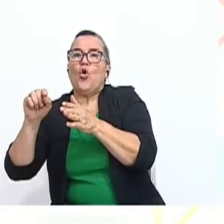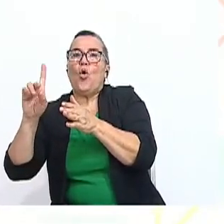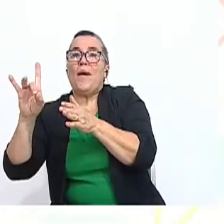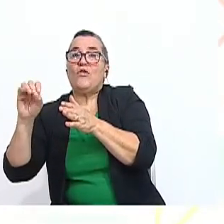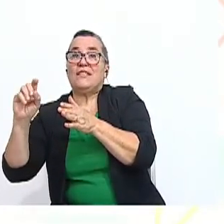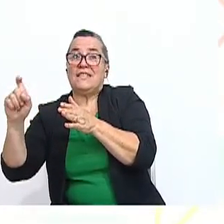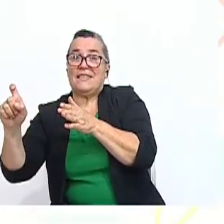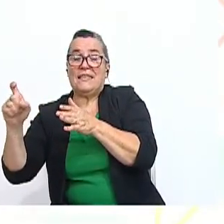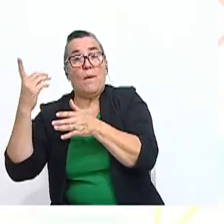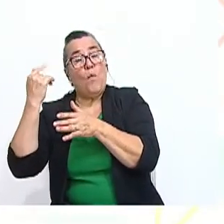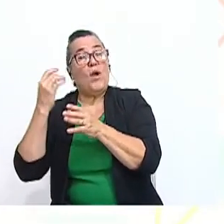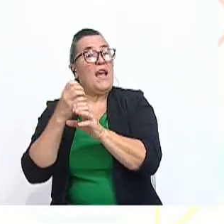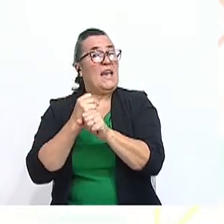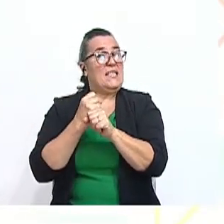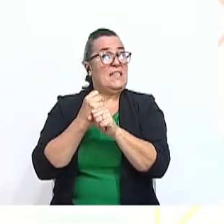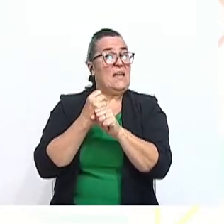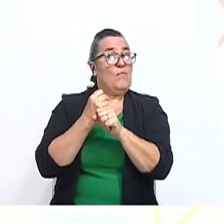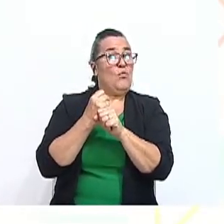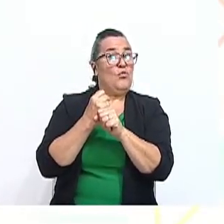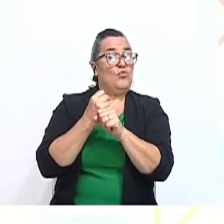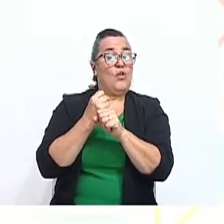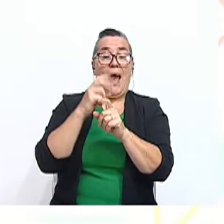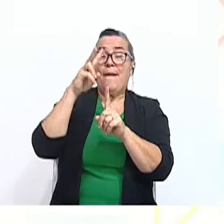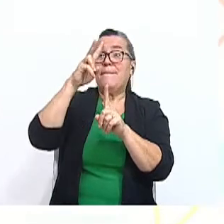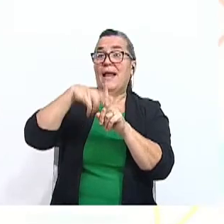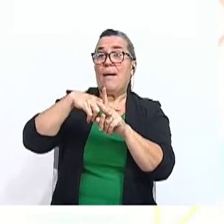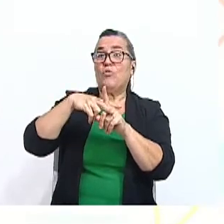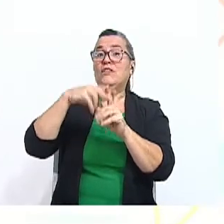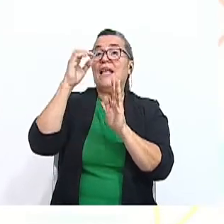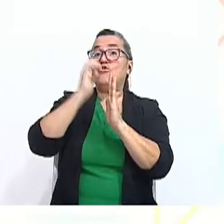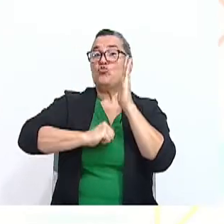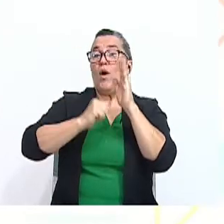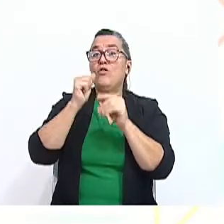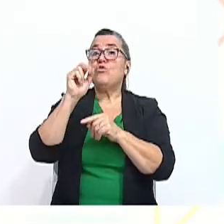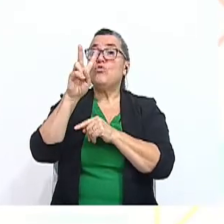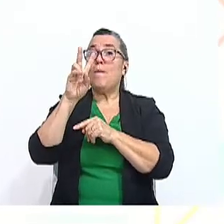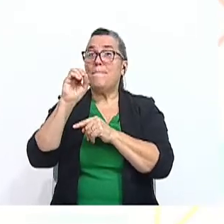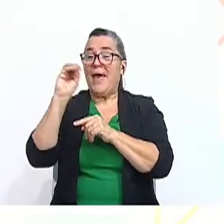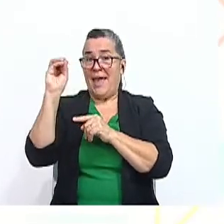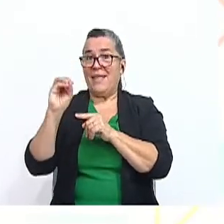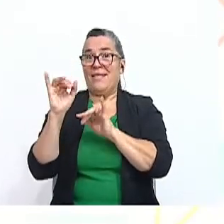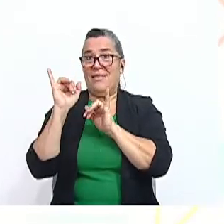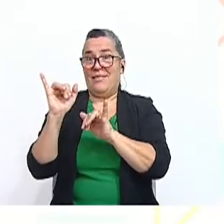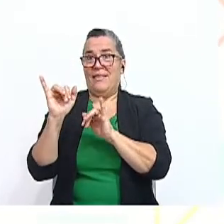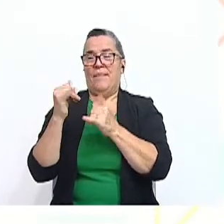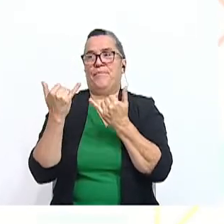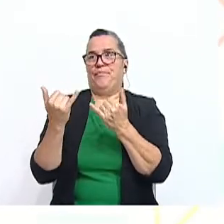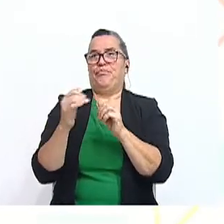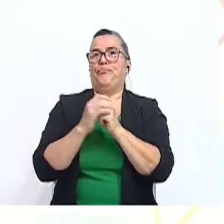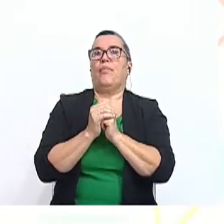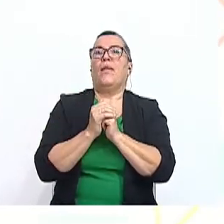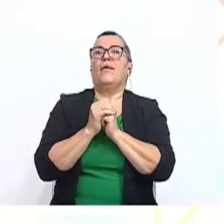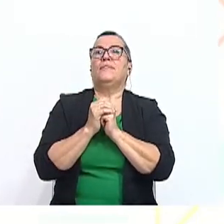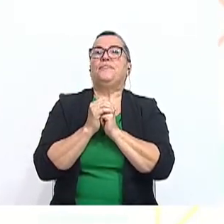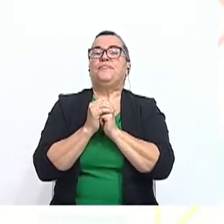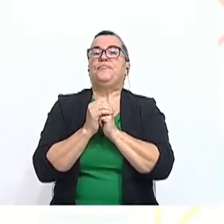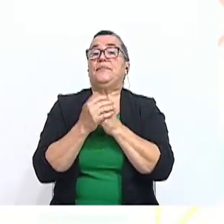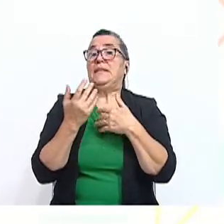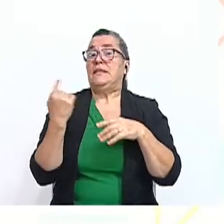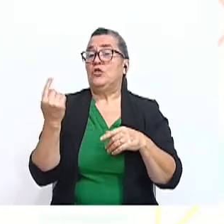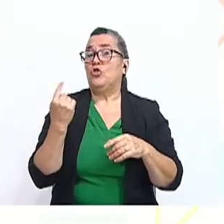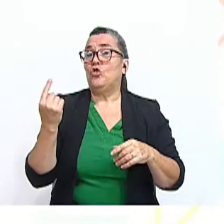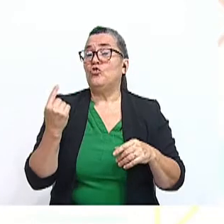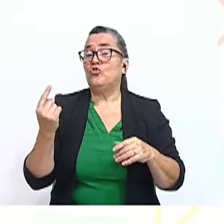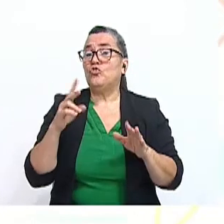0,80X, porque lo que hicimos fue al aplicarle el descuento del 20%. Ahora, si solamente